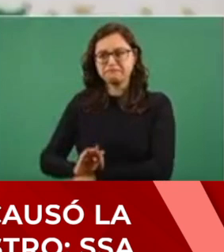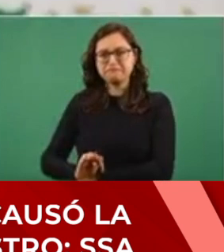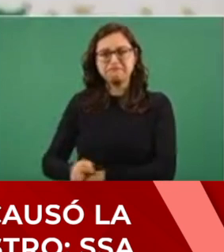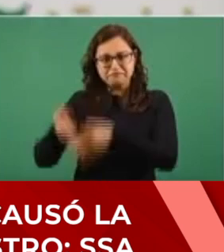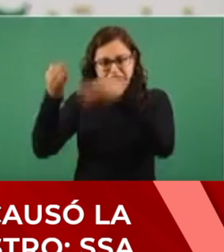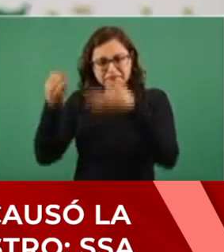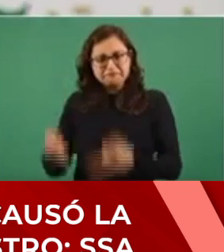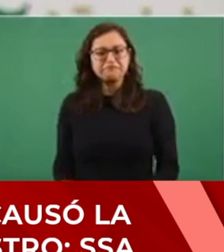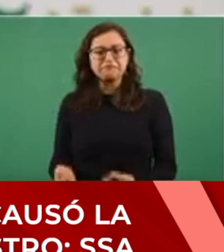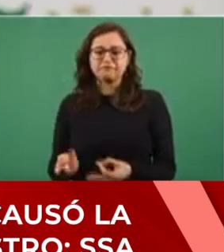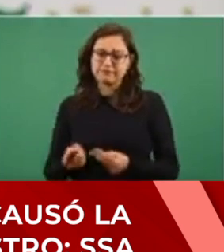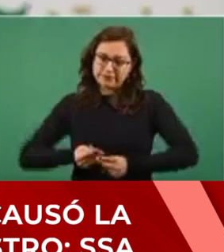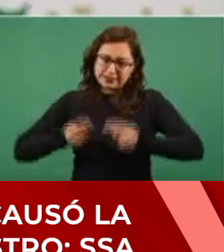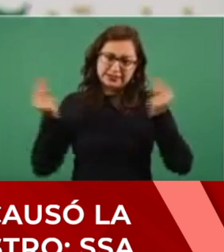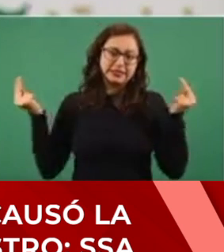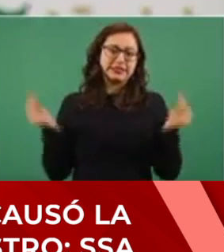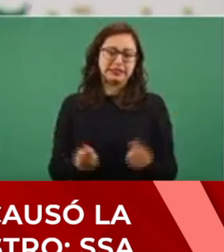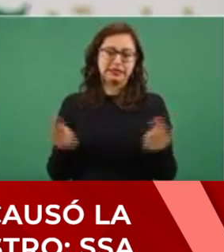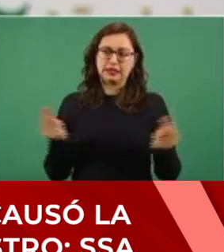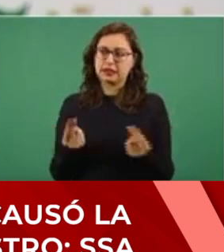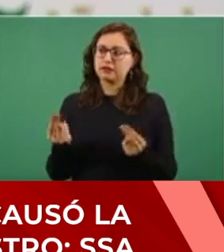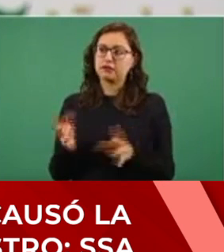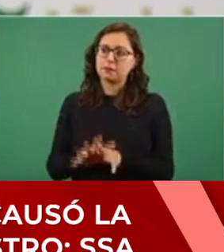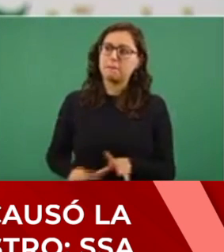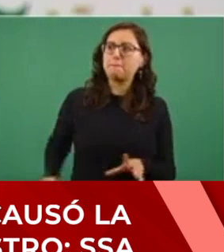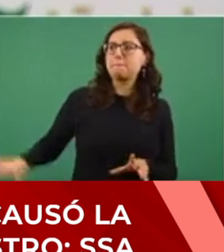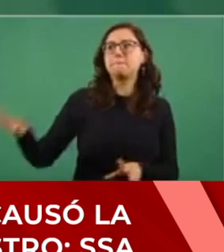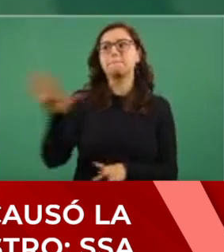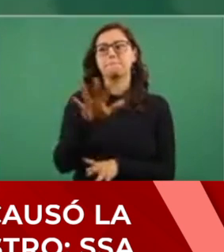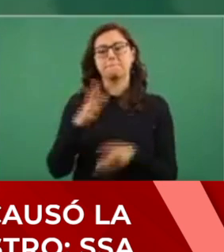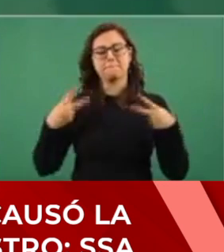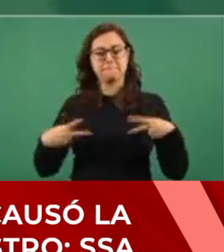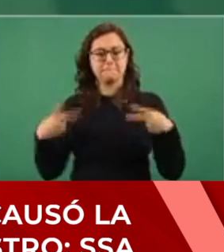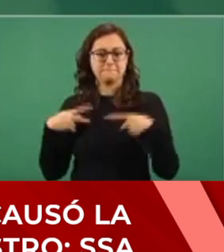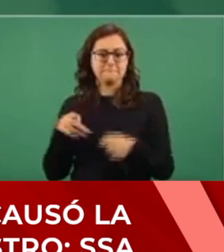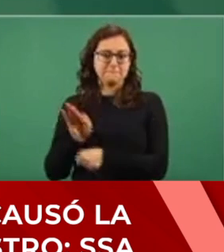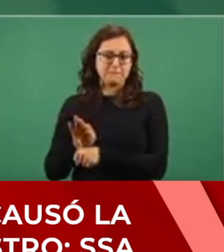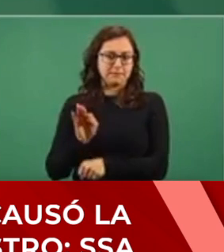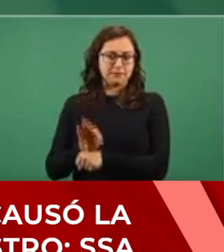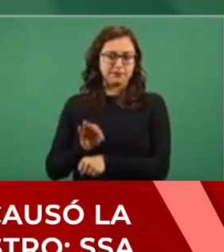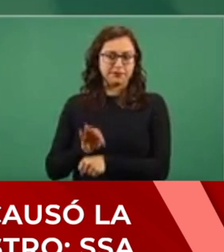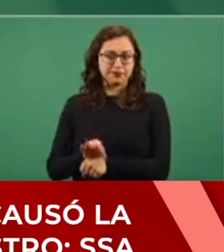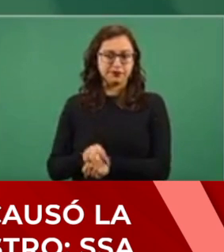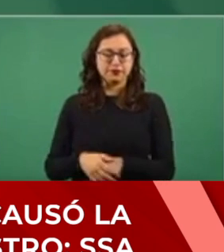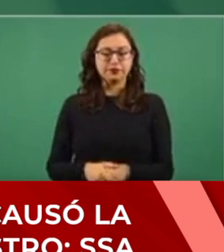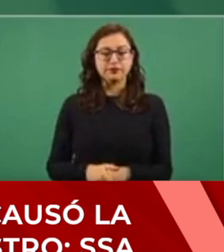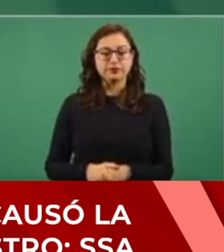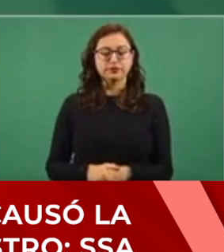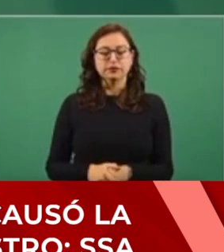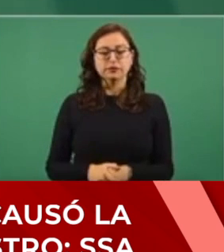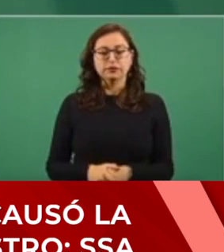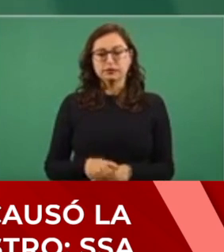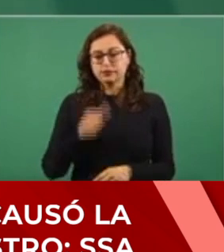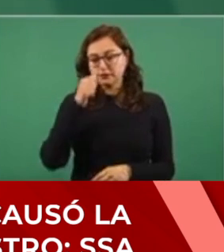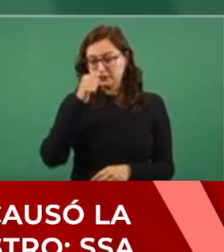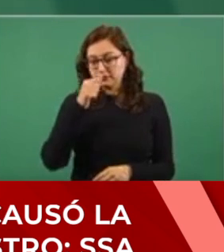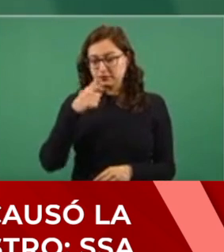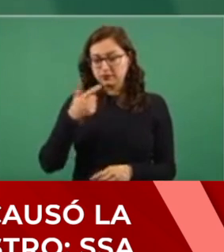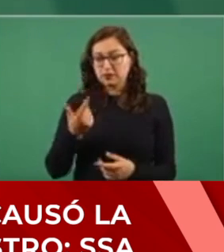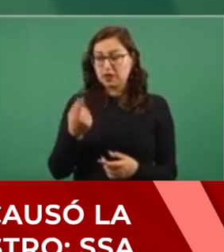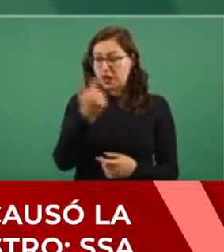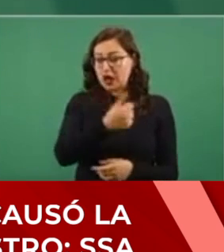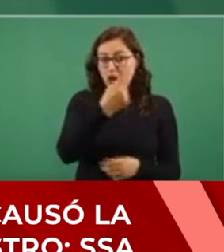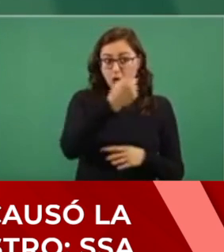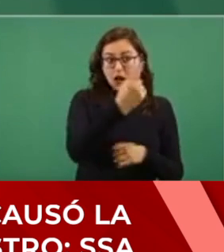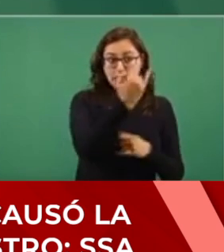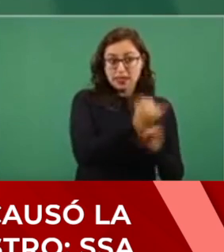efectivas, más necesarias para proteger masivamente a las poblaciones, como ya digo, no solamente a quien se vacuna, sino a quien